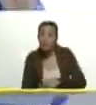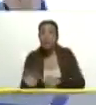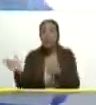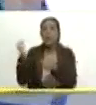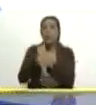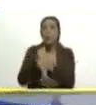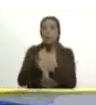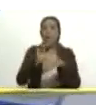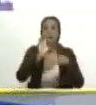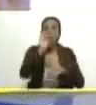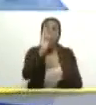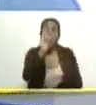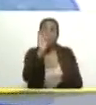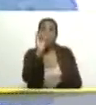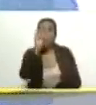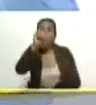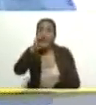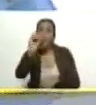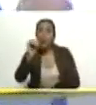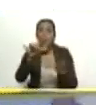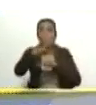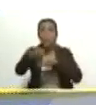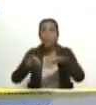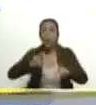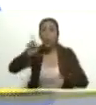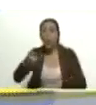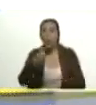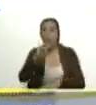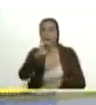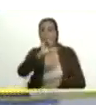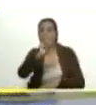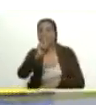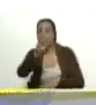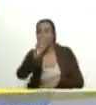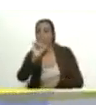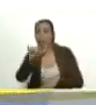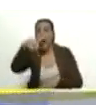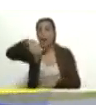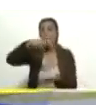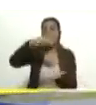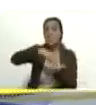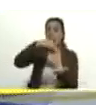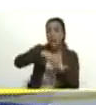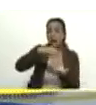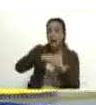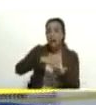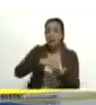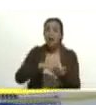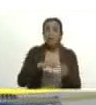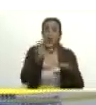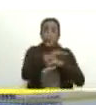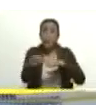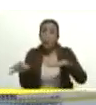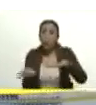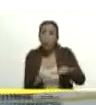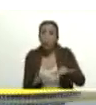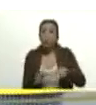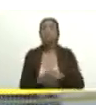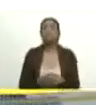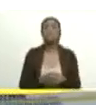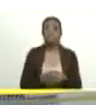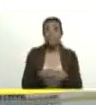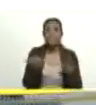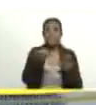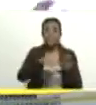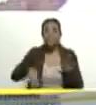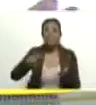encuentran en Boconó, en el municipio Guaycaipuro, acá en Miranda, en Arzobispo Chacón y Antonio Pinto Salinas